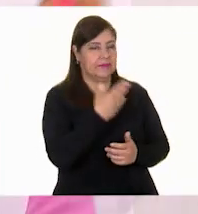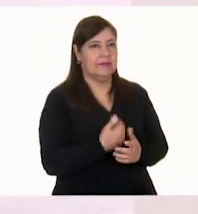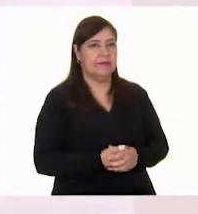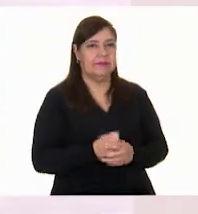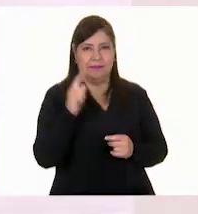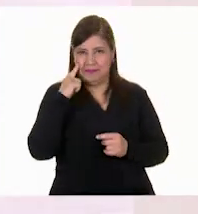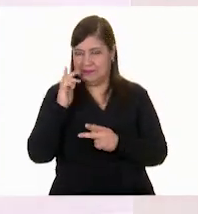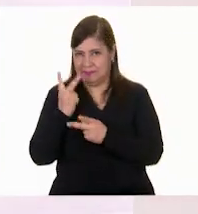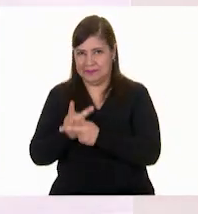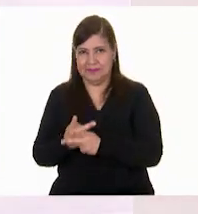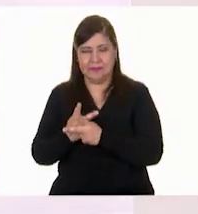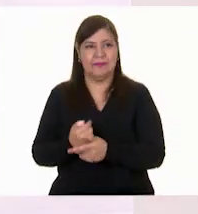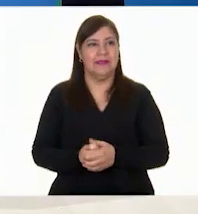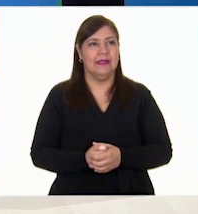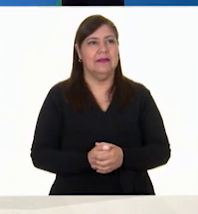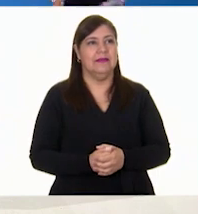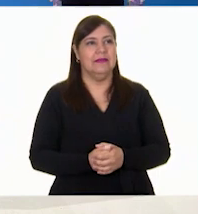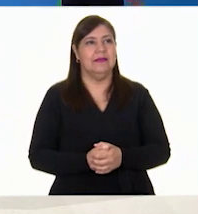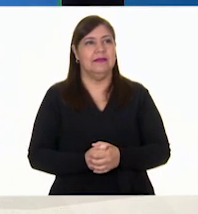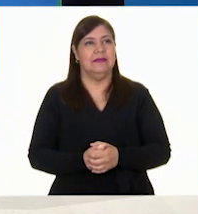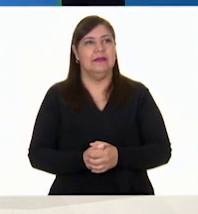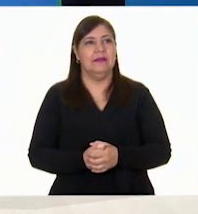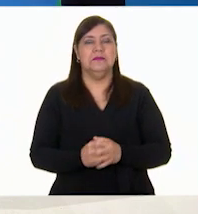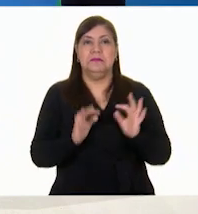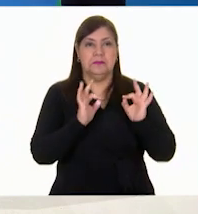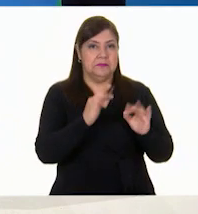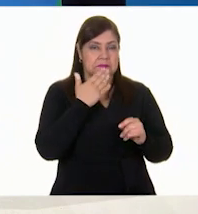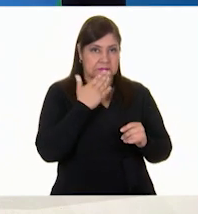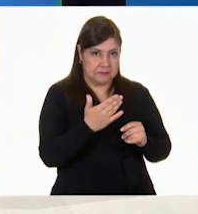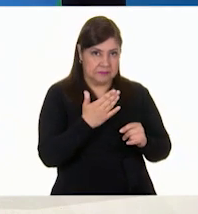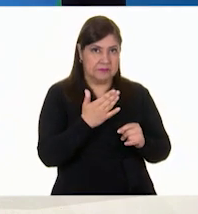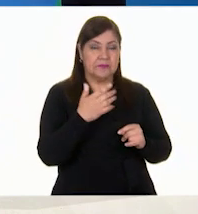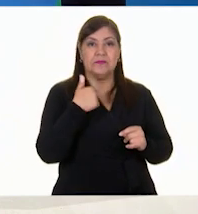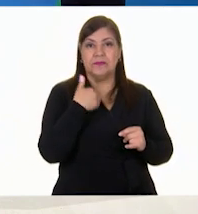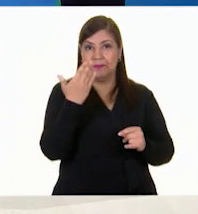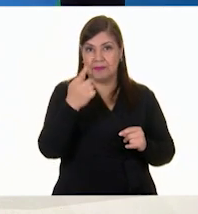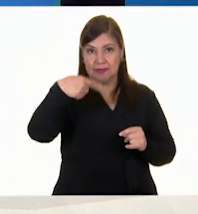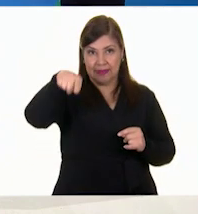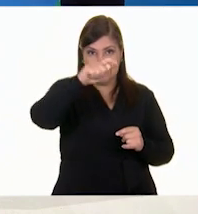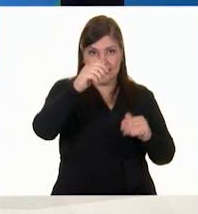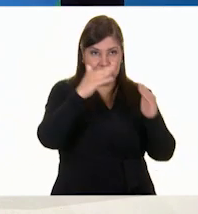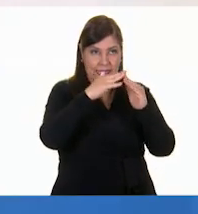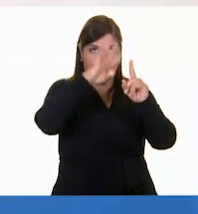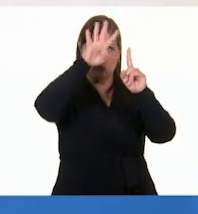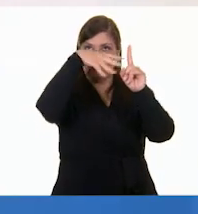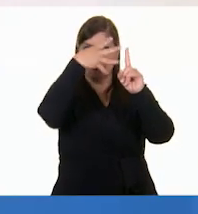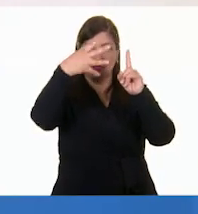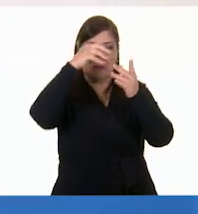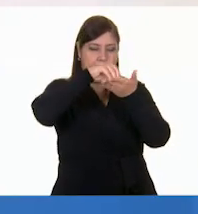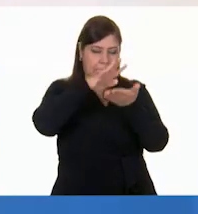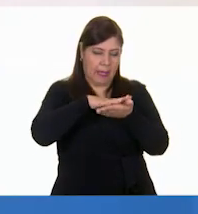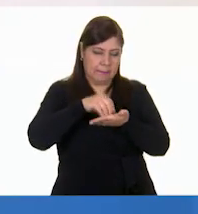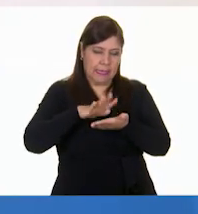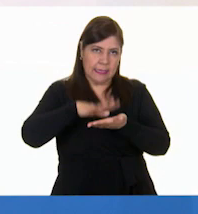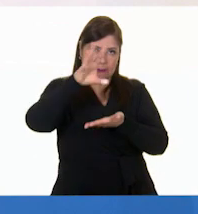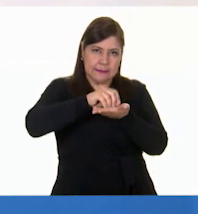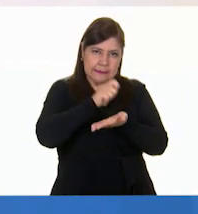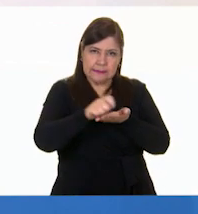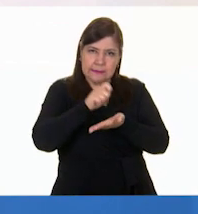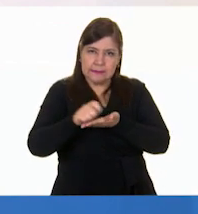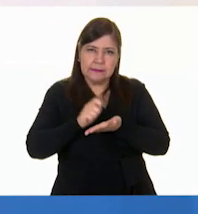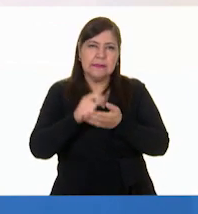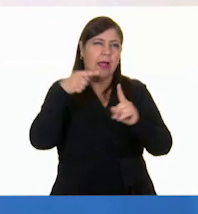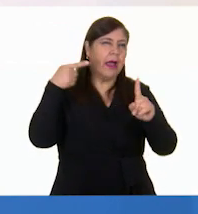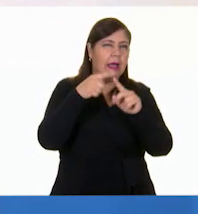paciencia. Ya lo anotamos aquí. Y pues excelente, María. Y en casa les pido que vayan llenando su tabla con la información del tema o